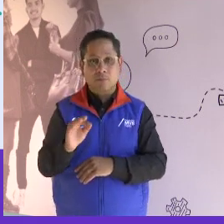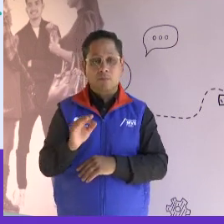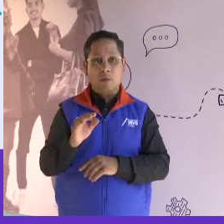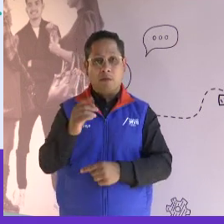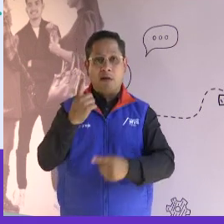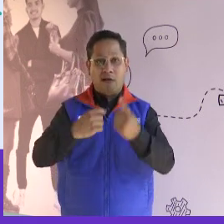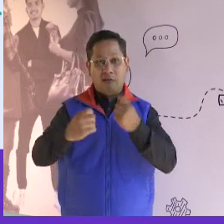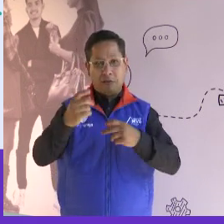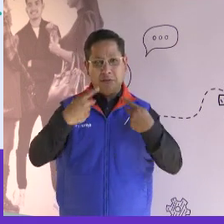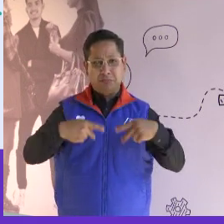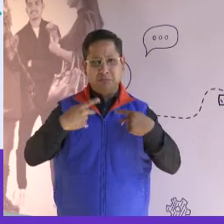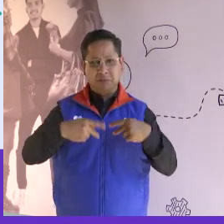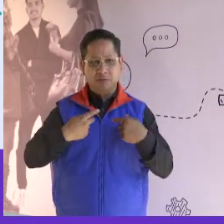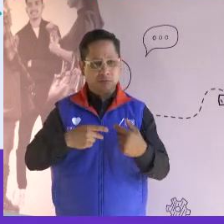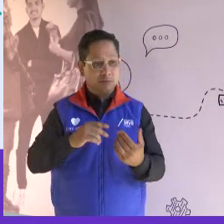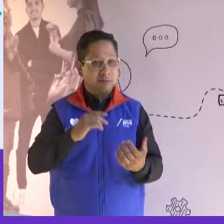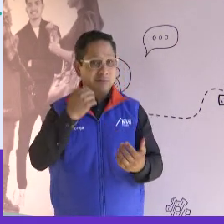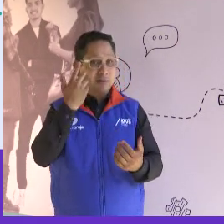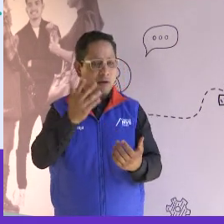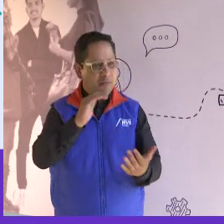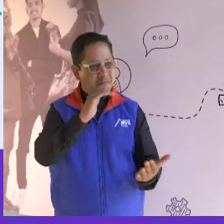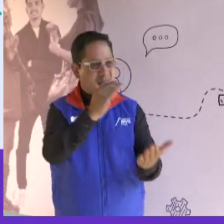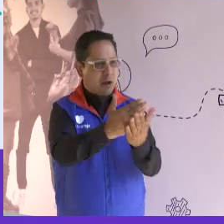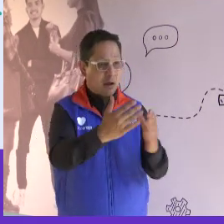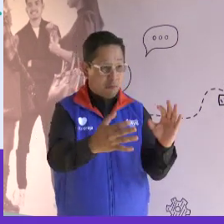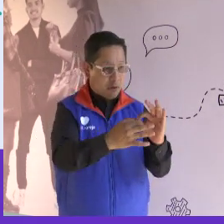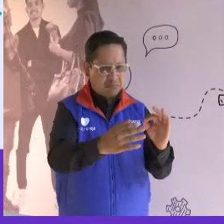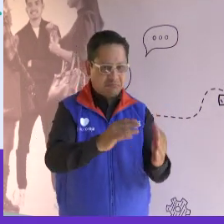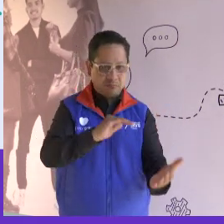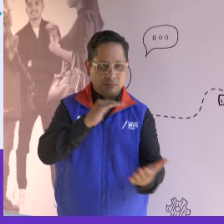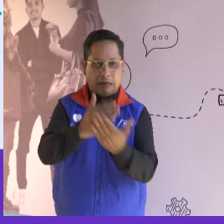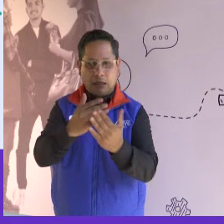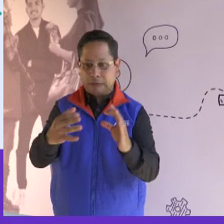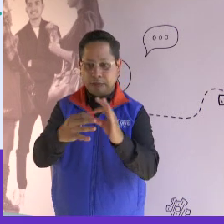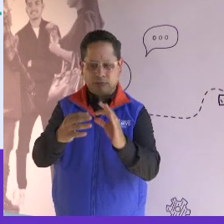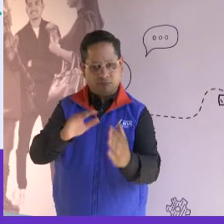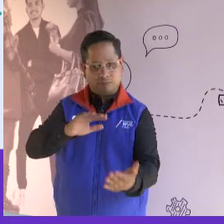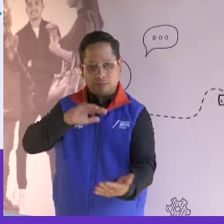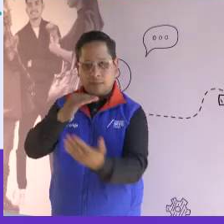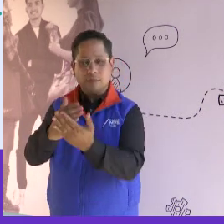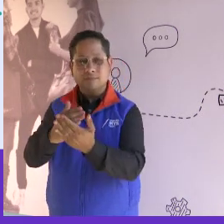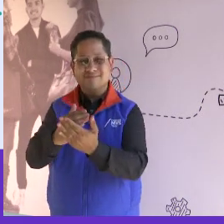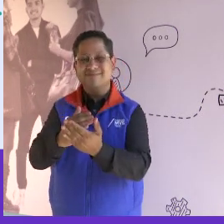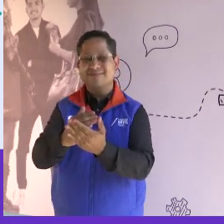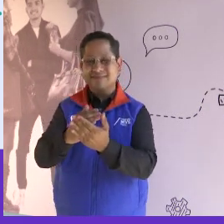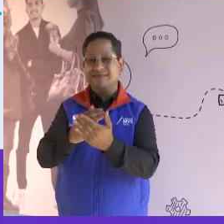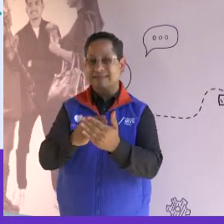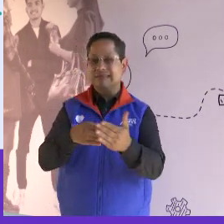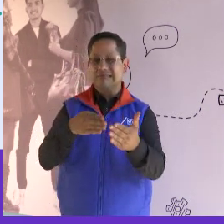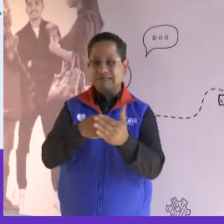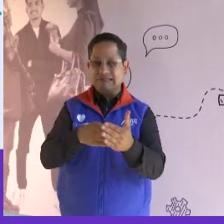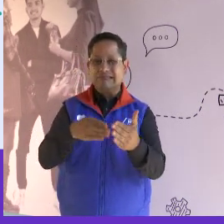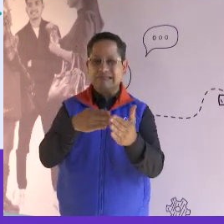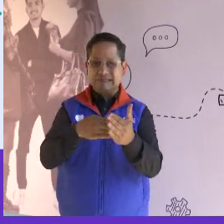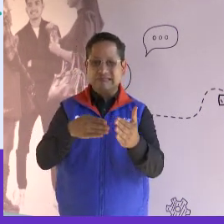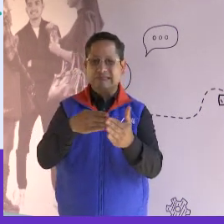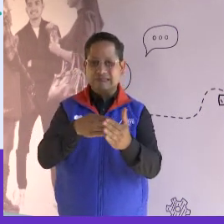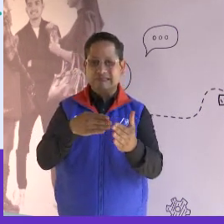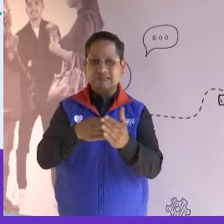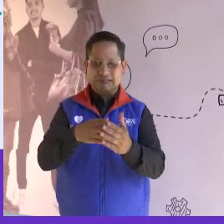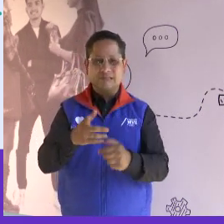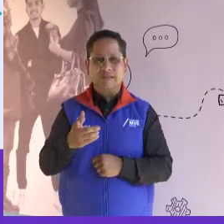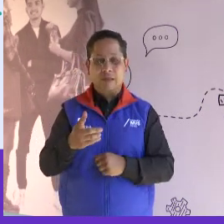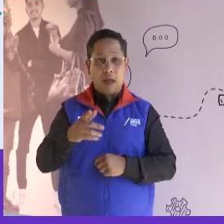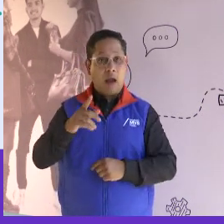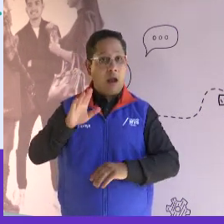por parte de distintos actores que hemos visto en ocasiones es frecuente, inclusive de